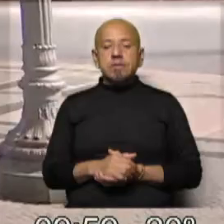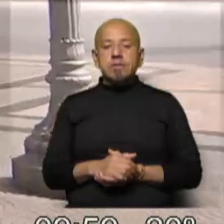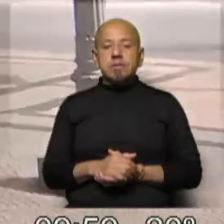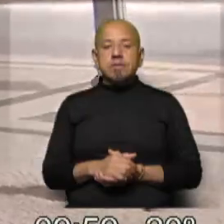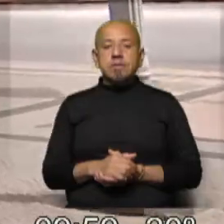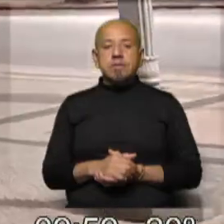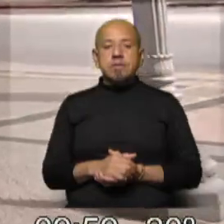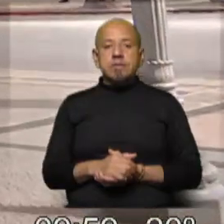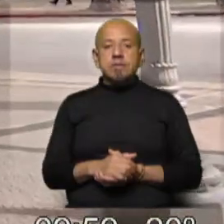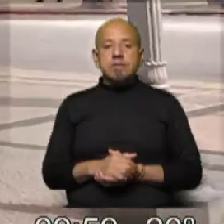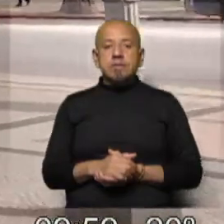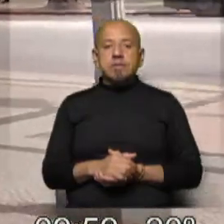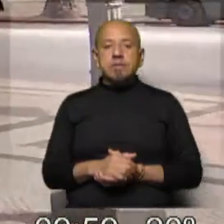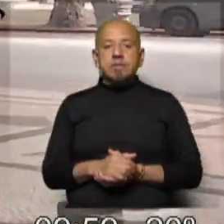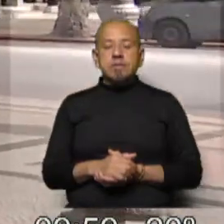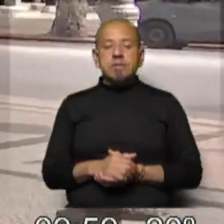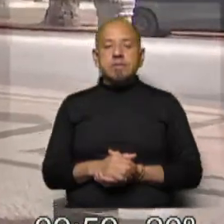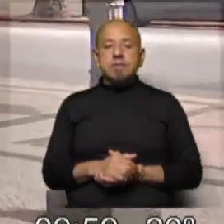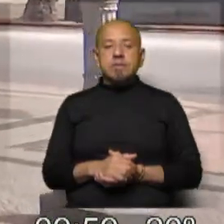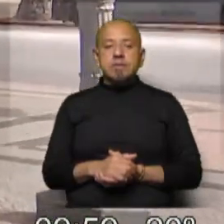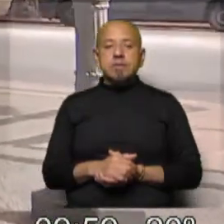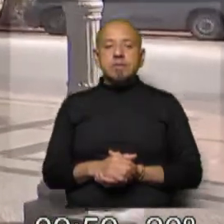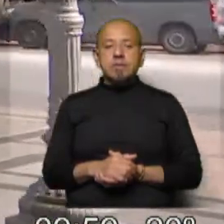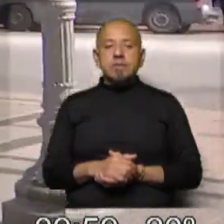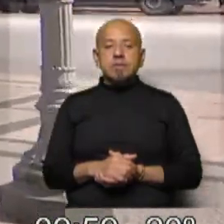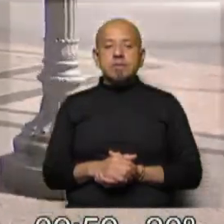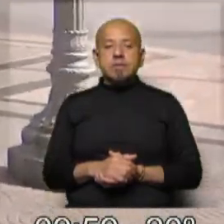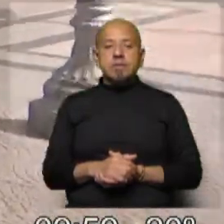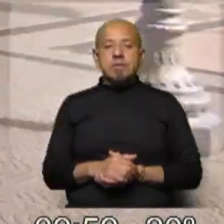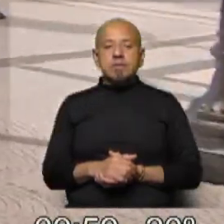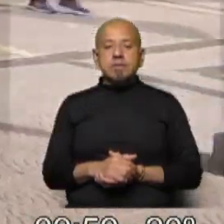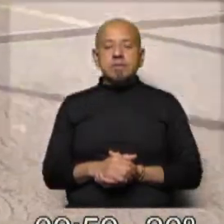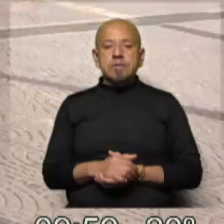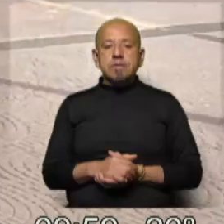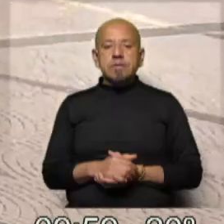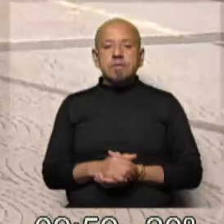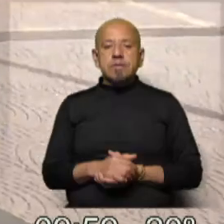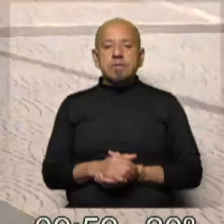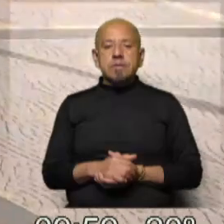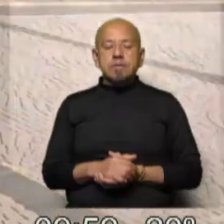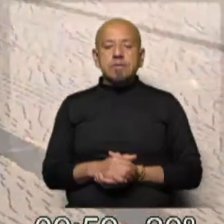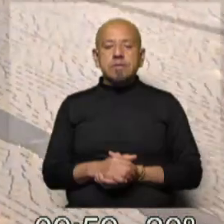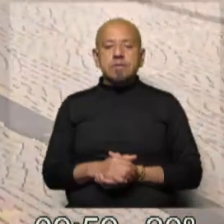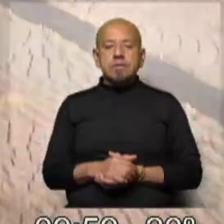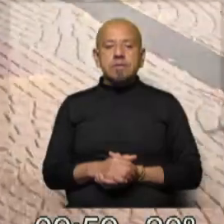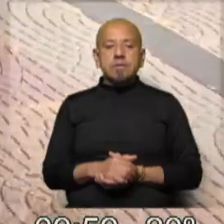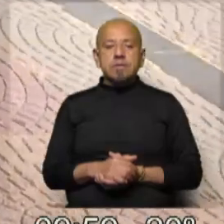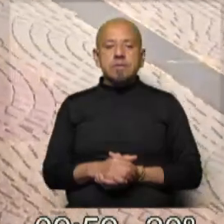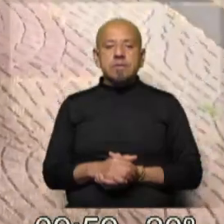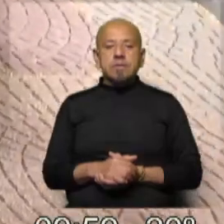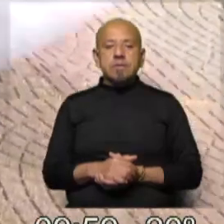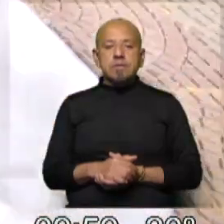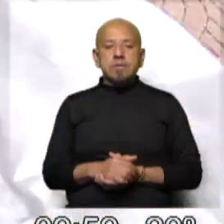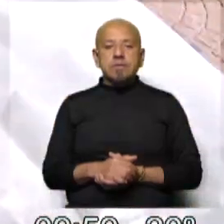aire. Allí en el móvil, en el barrio de Las Ofertas, nos arrimó esto. Victoria, la vecina, que estuvo conversando también con... Mirá lo